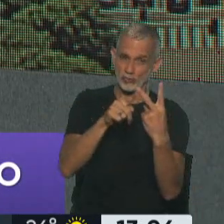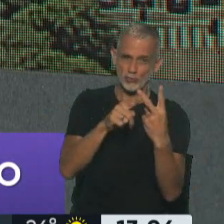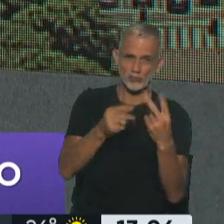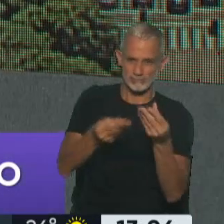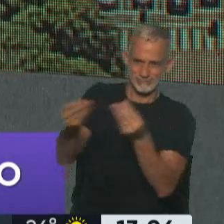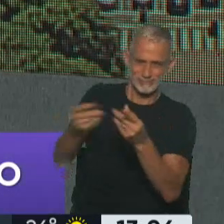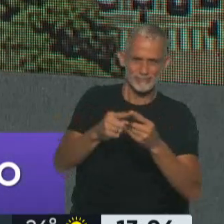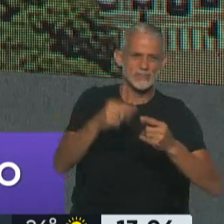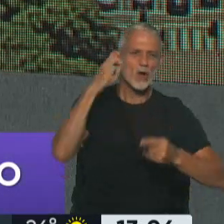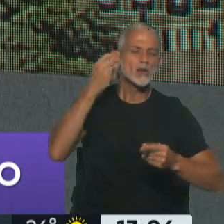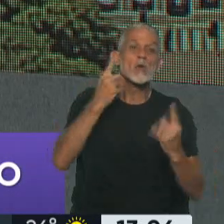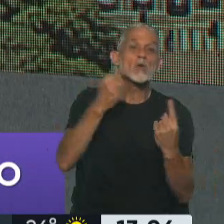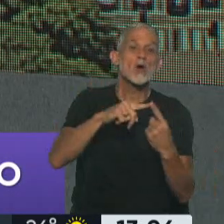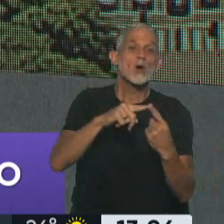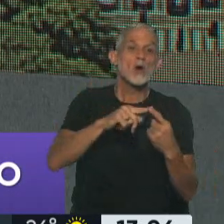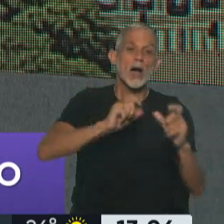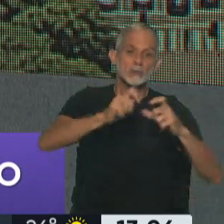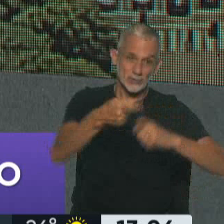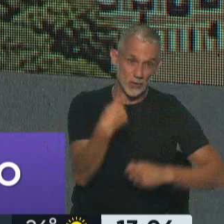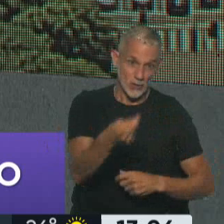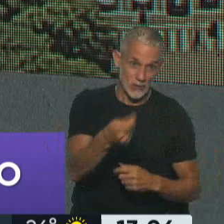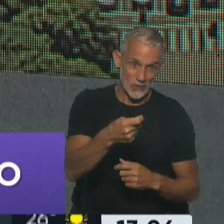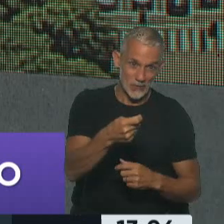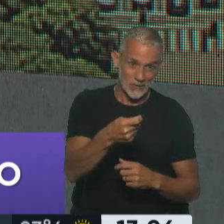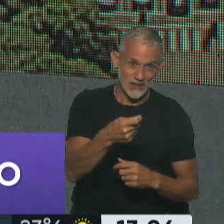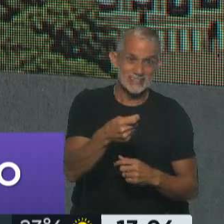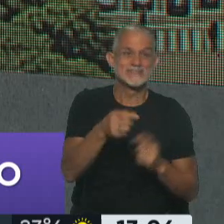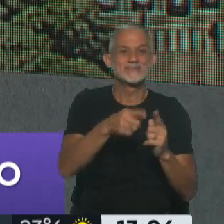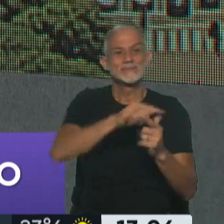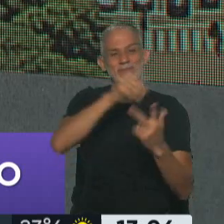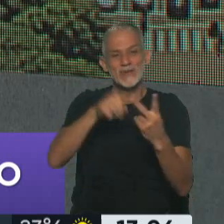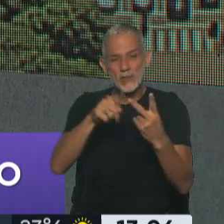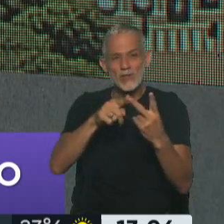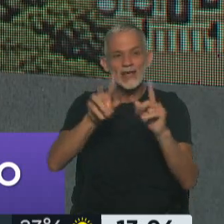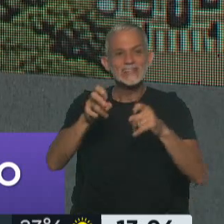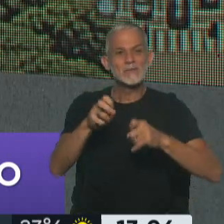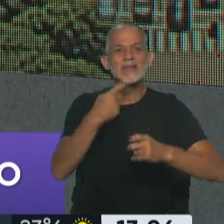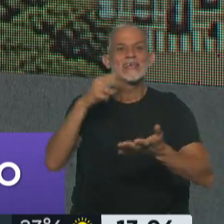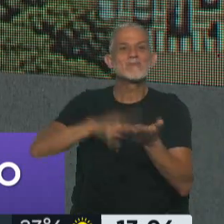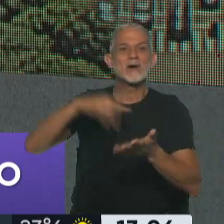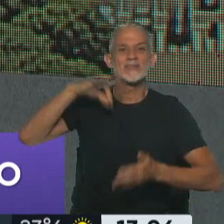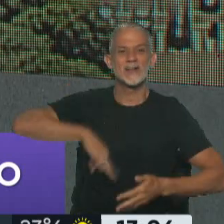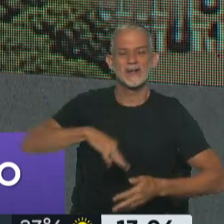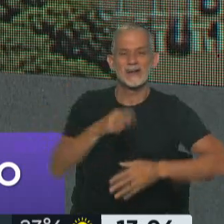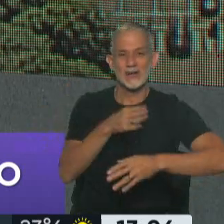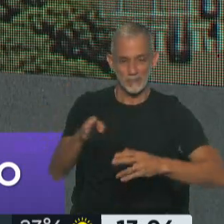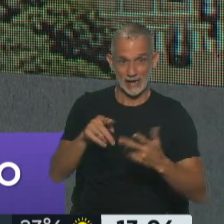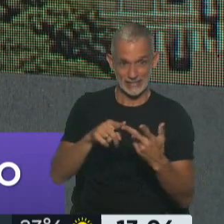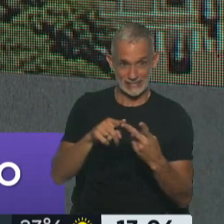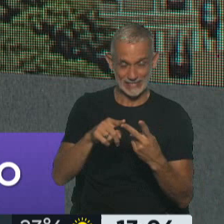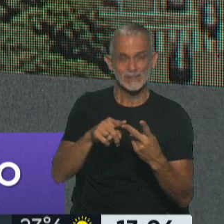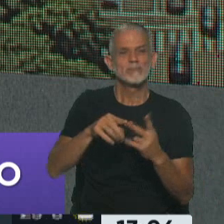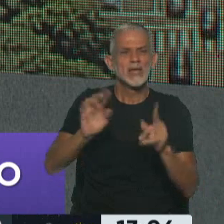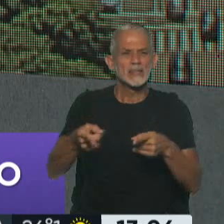Uno que tiene que ver con la jubilación mobilatoria y con el tema del impuesto a las ganancias. Además,